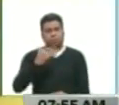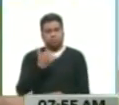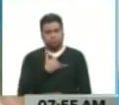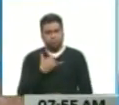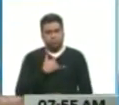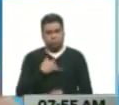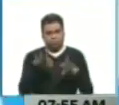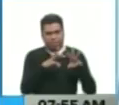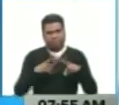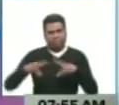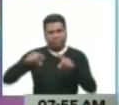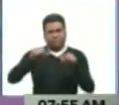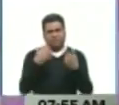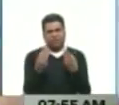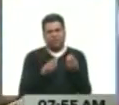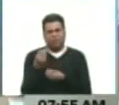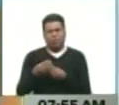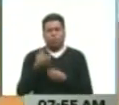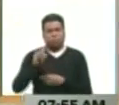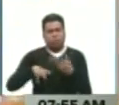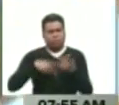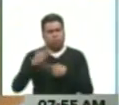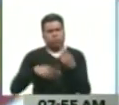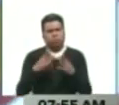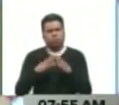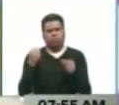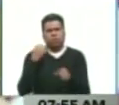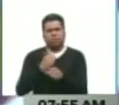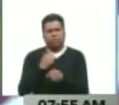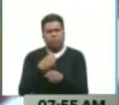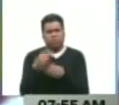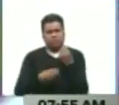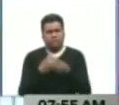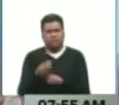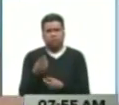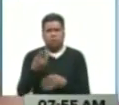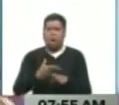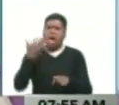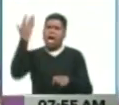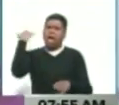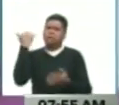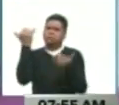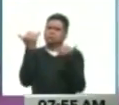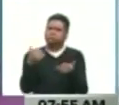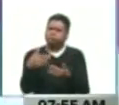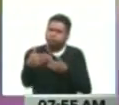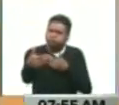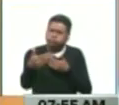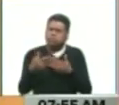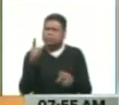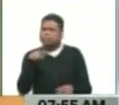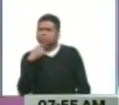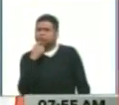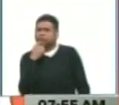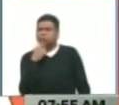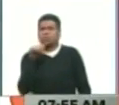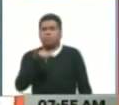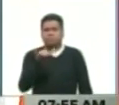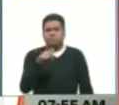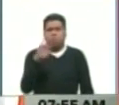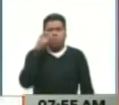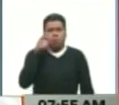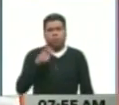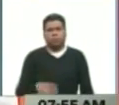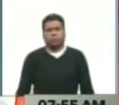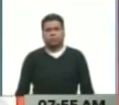de nuestra propia tierra, y eso también es producto de todo el trabajo que se ha realizado, el antes y el después. ¿Cuál es la diferencia fundamental en este mismo pueblo? Desde